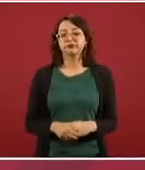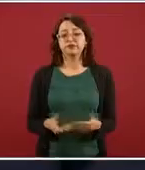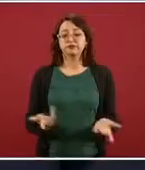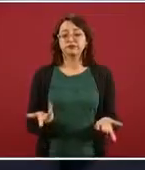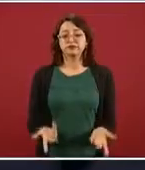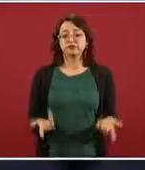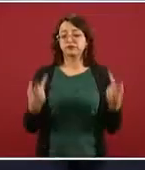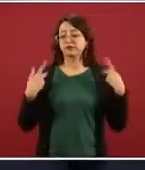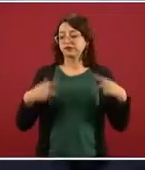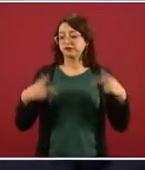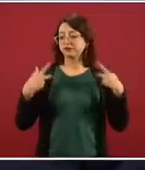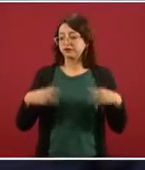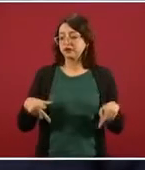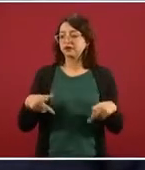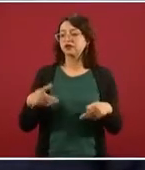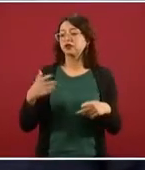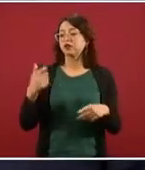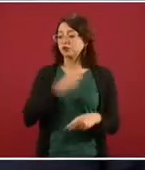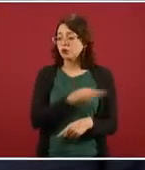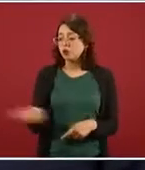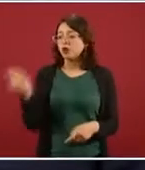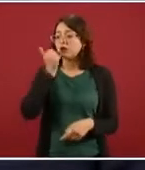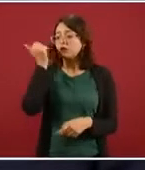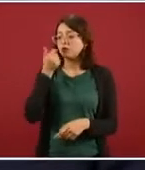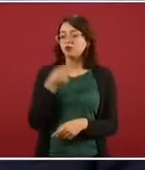apoyar a los estudiantes pobres.